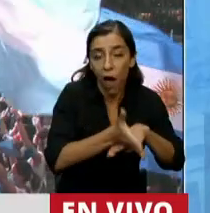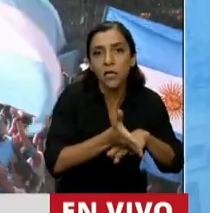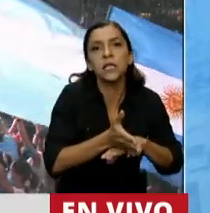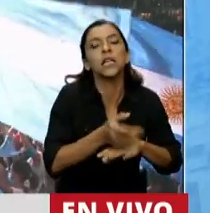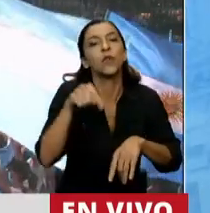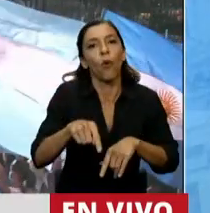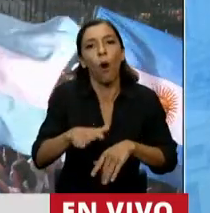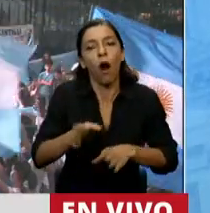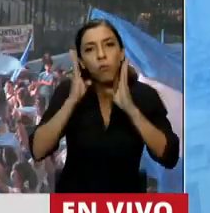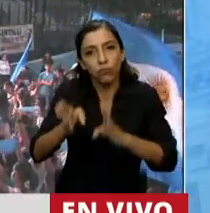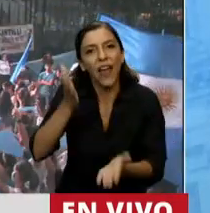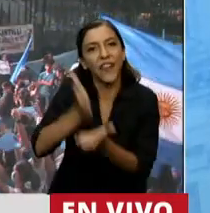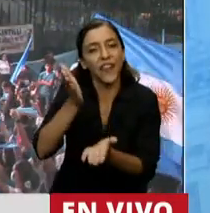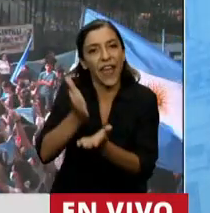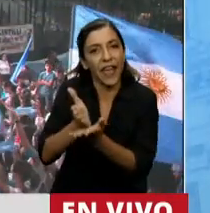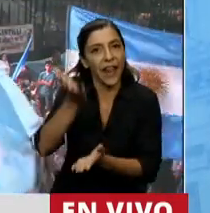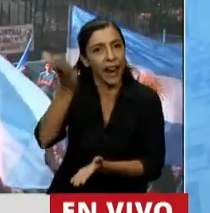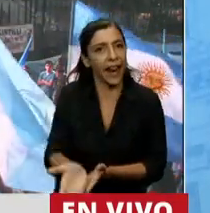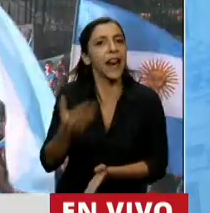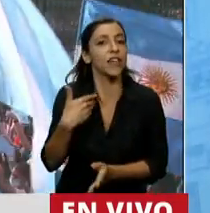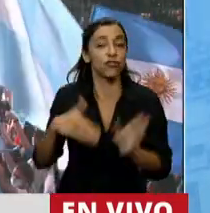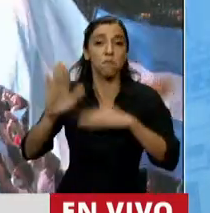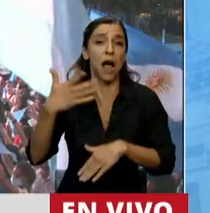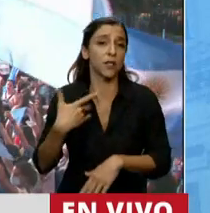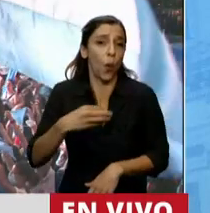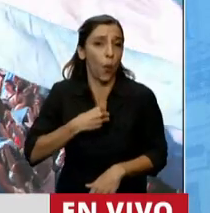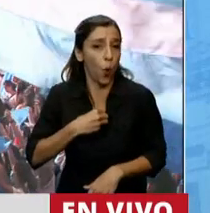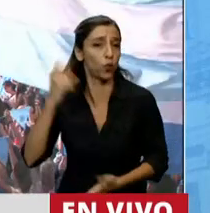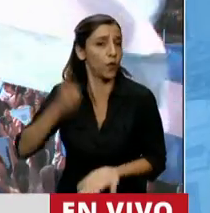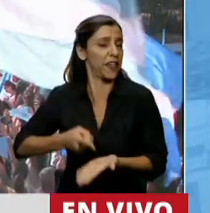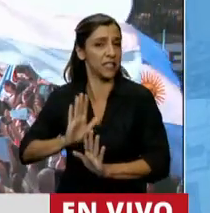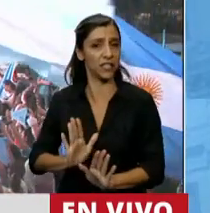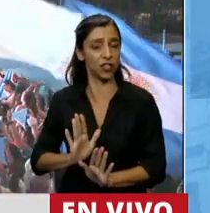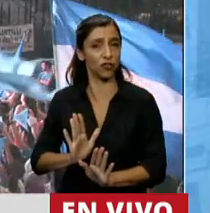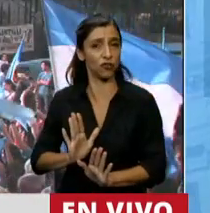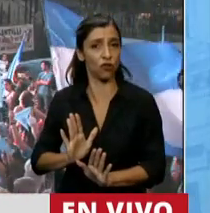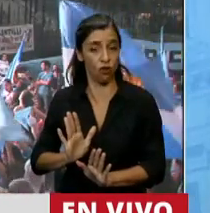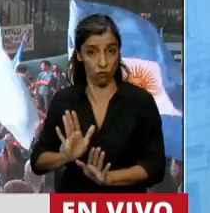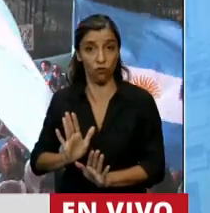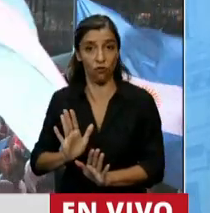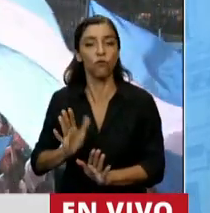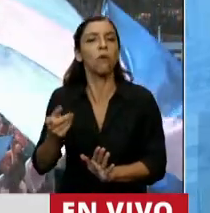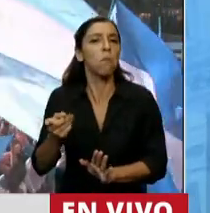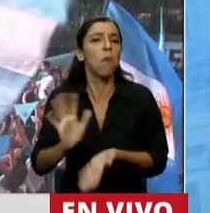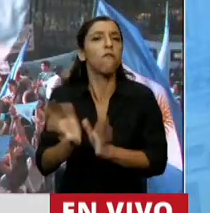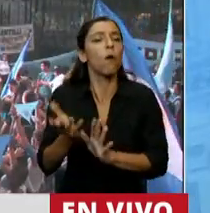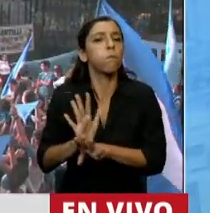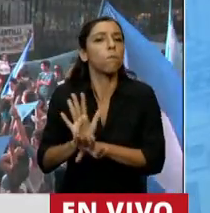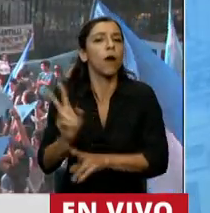derecho subjetivo que se ancla en la autonomía de la voluntad, desentendiéndose de las